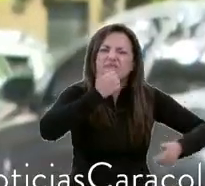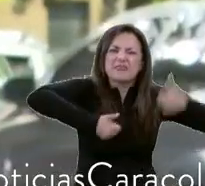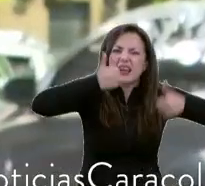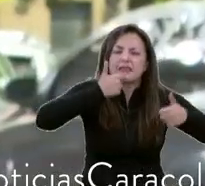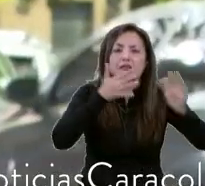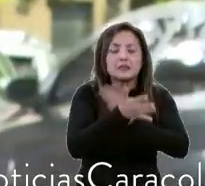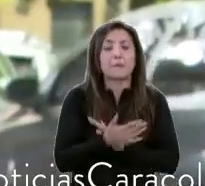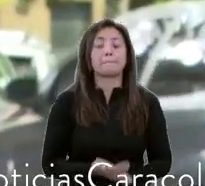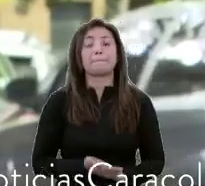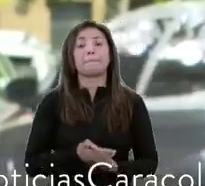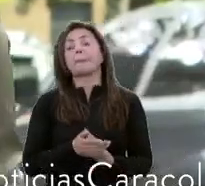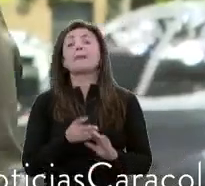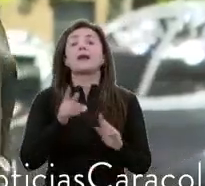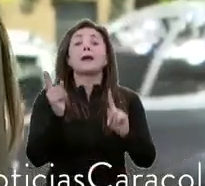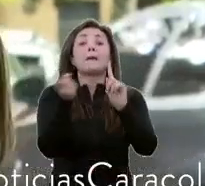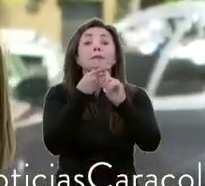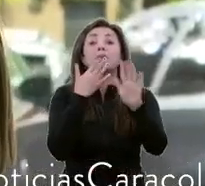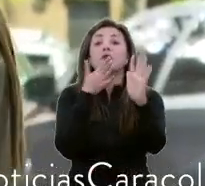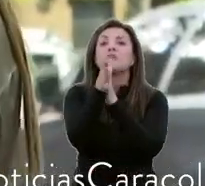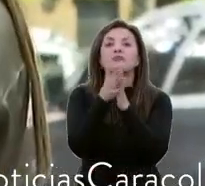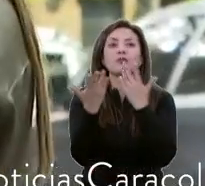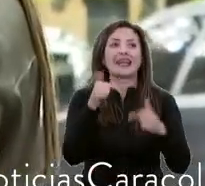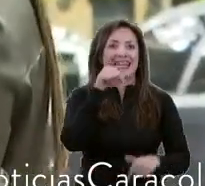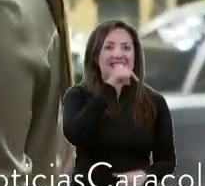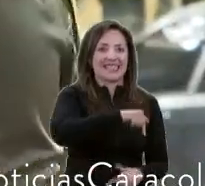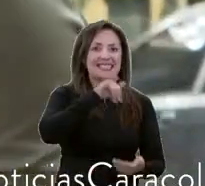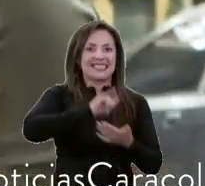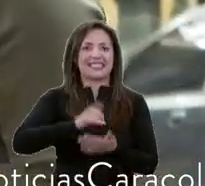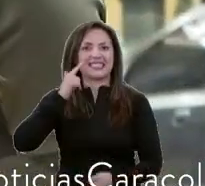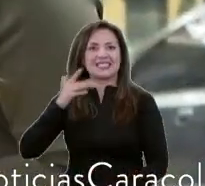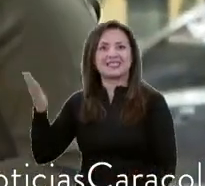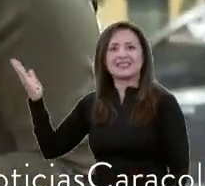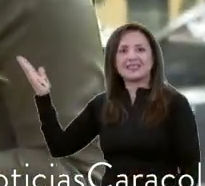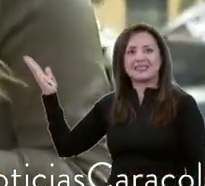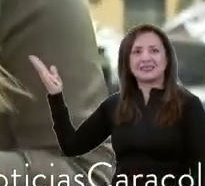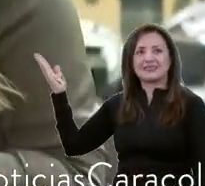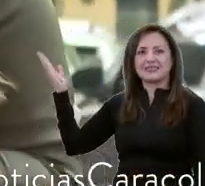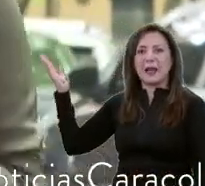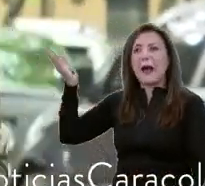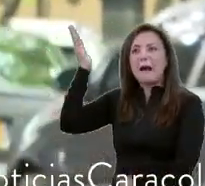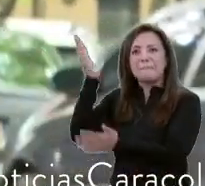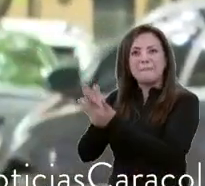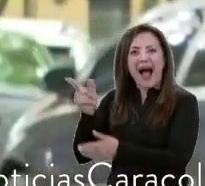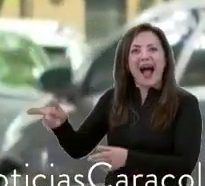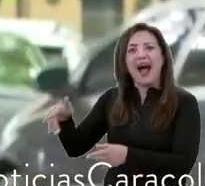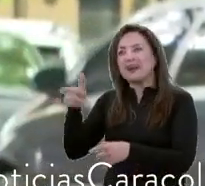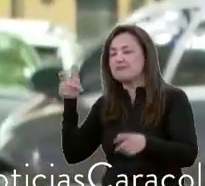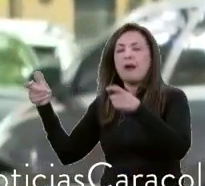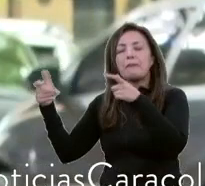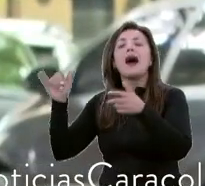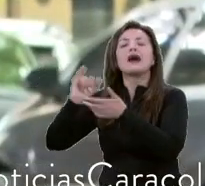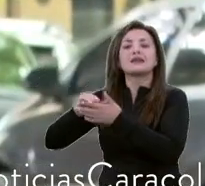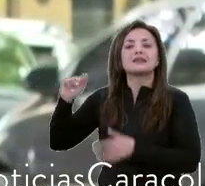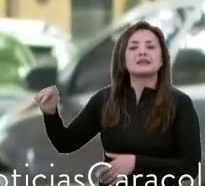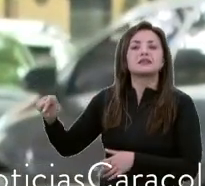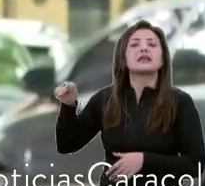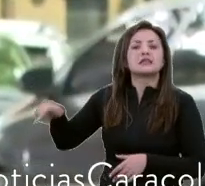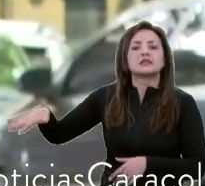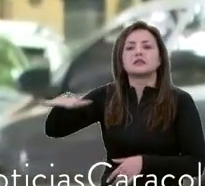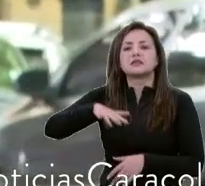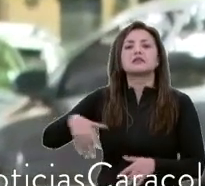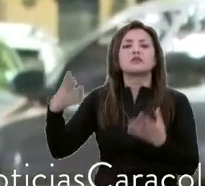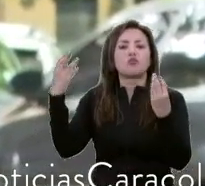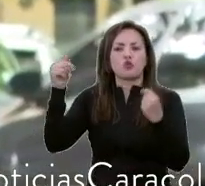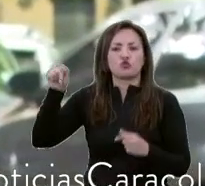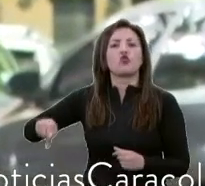Juanita, lo primero que hay que decir es que este fue el lugar donde se registraron los hechos y es uno de los tantos lugares y puntos ciegos que